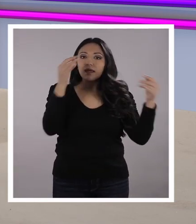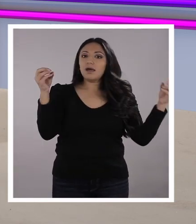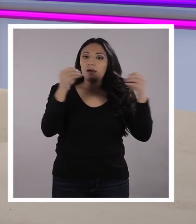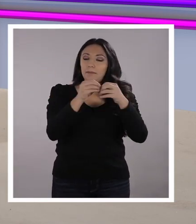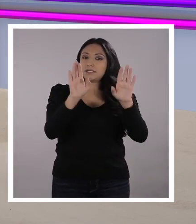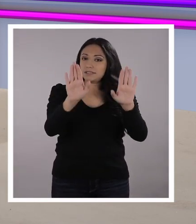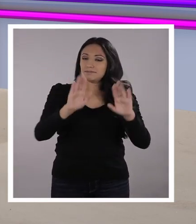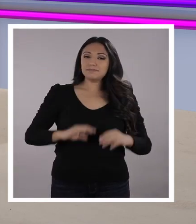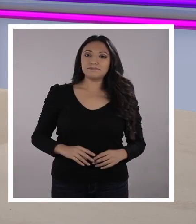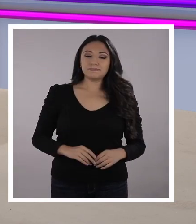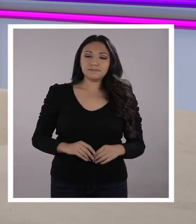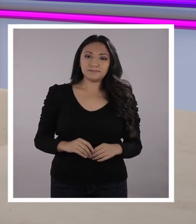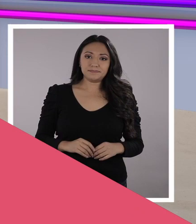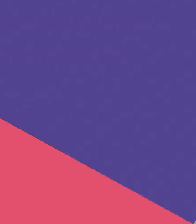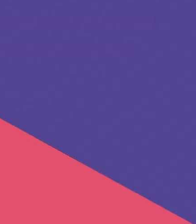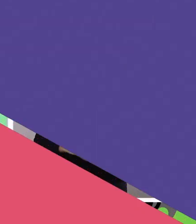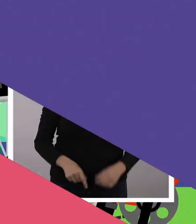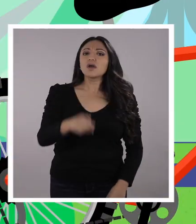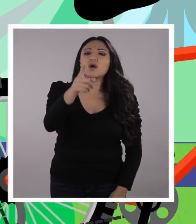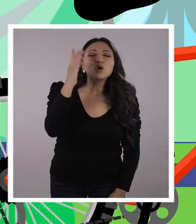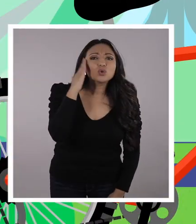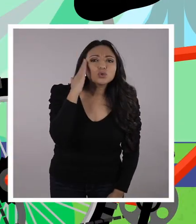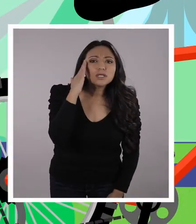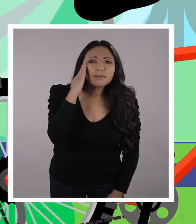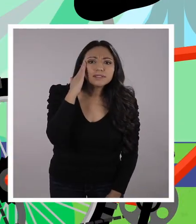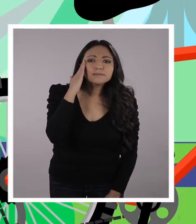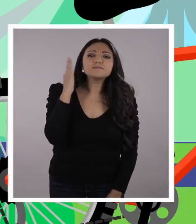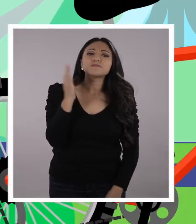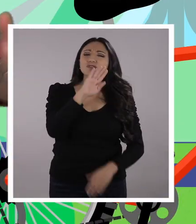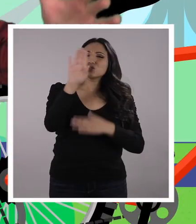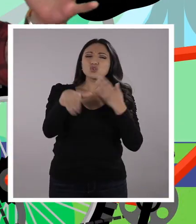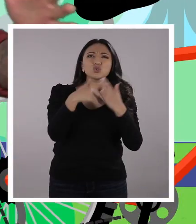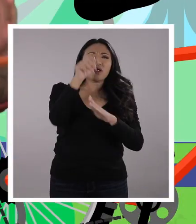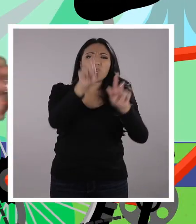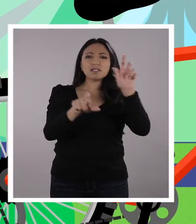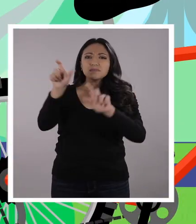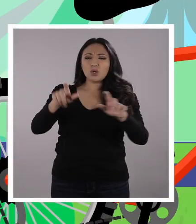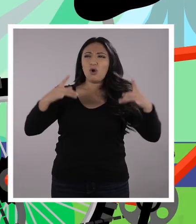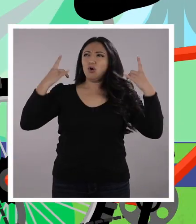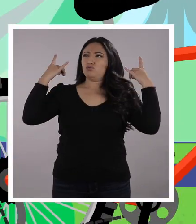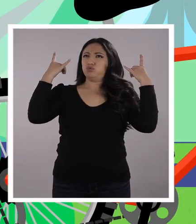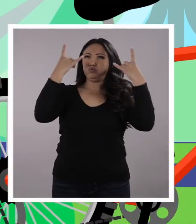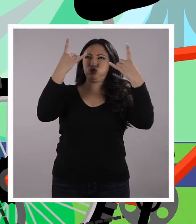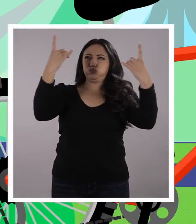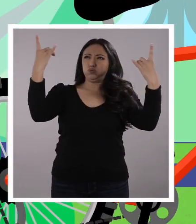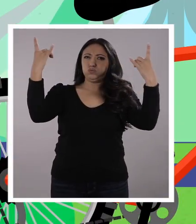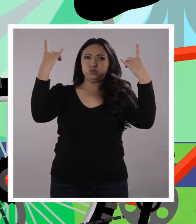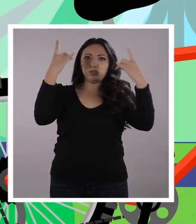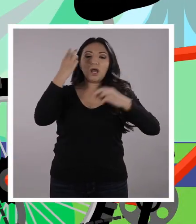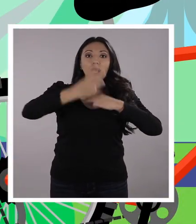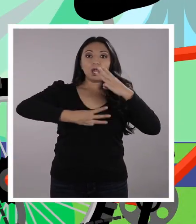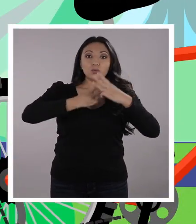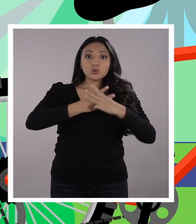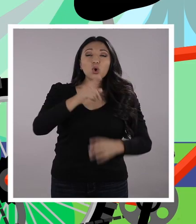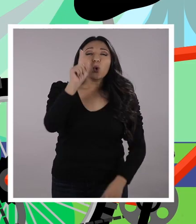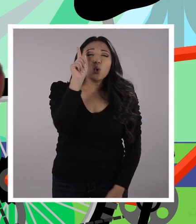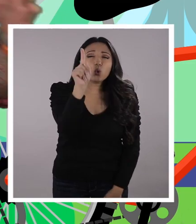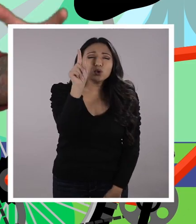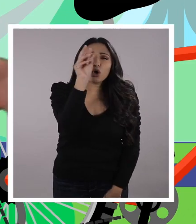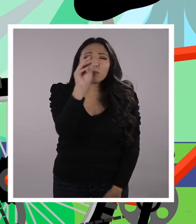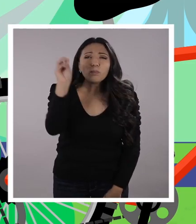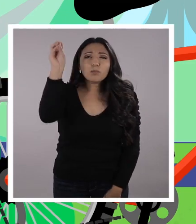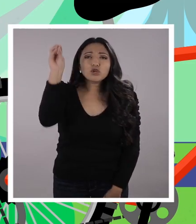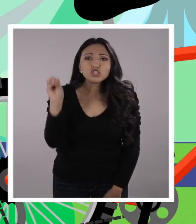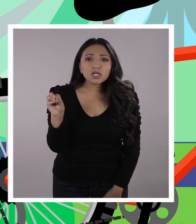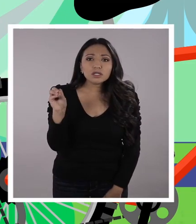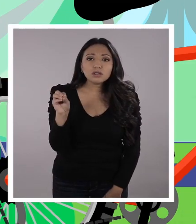reflexión también en familia. ¿Sabías que de todas las personas ricas en el mundo, el 1% de todas